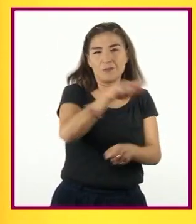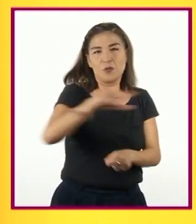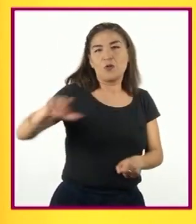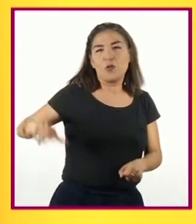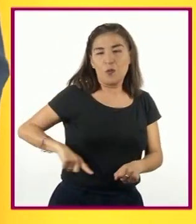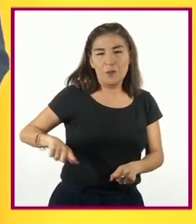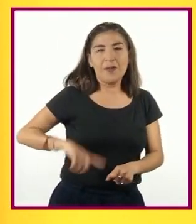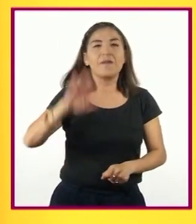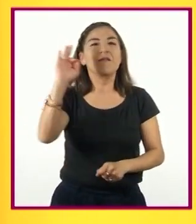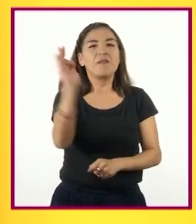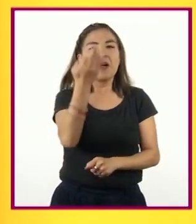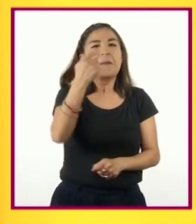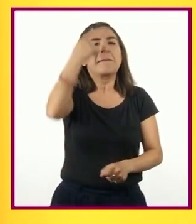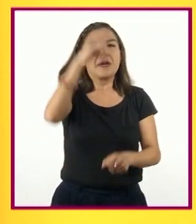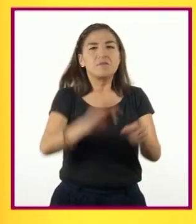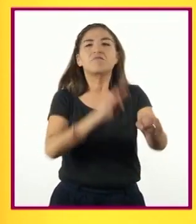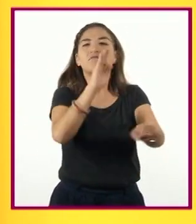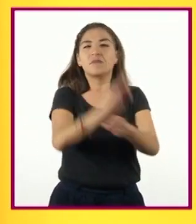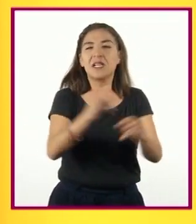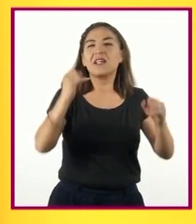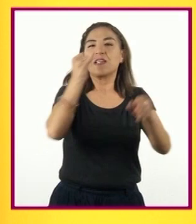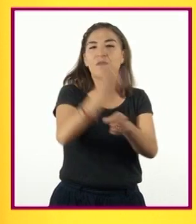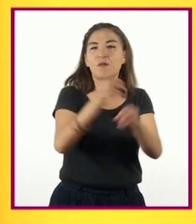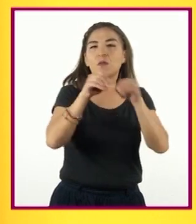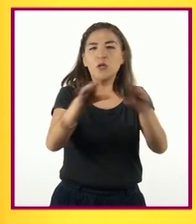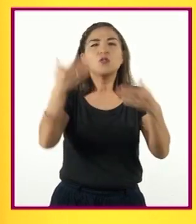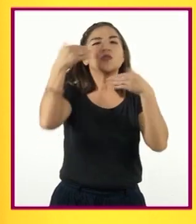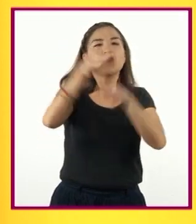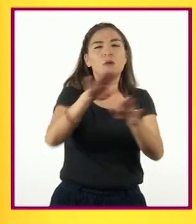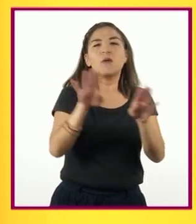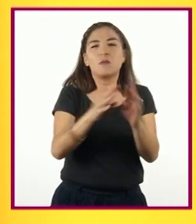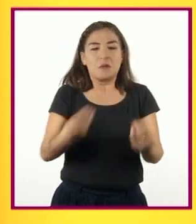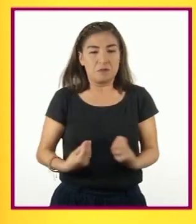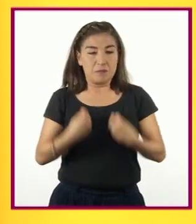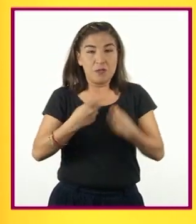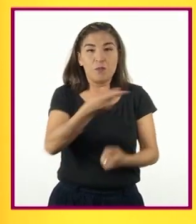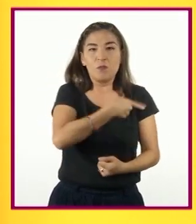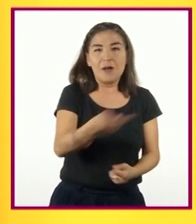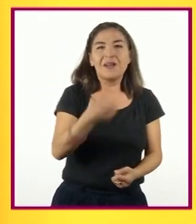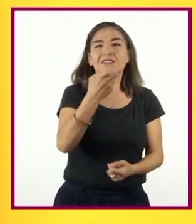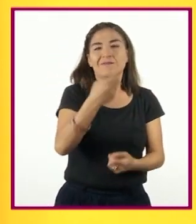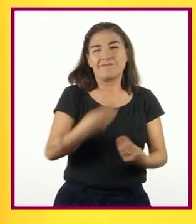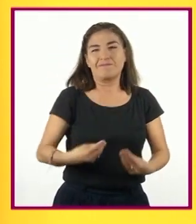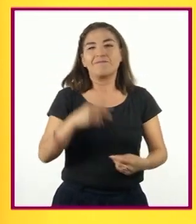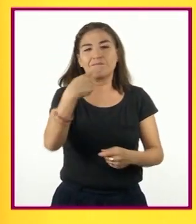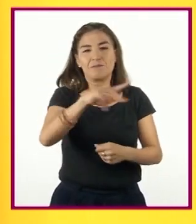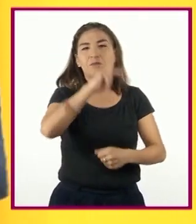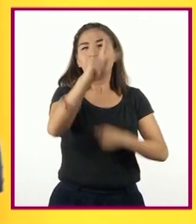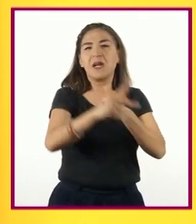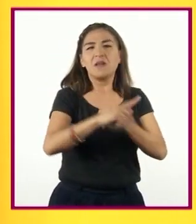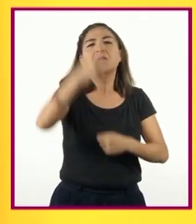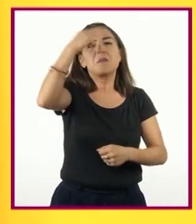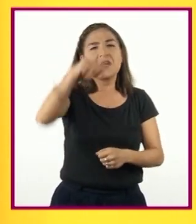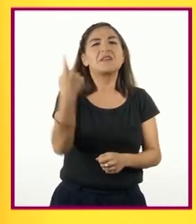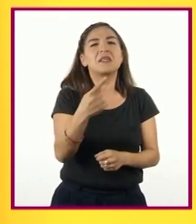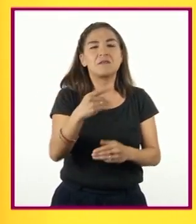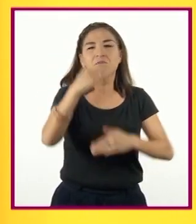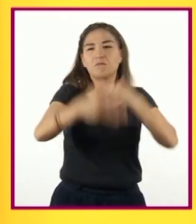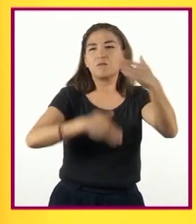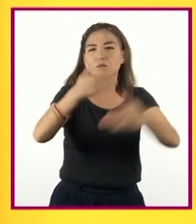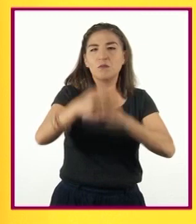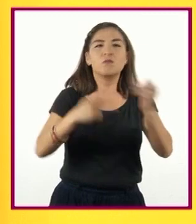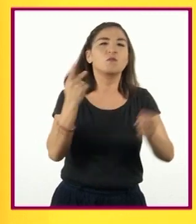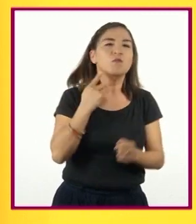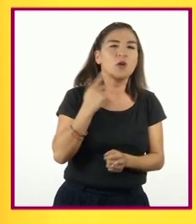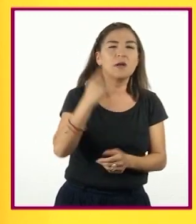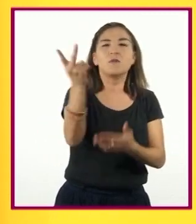federal, proporcionando información sobre las condiciones de pobreza que se viven en el país, para generar políticas públicas